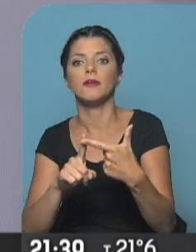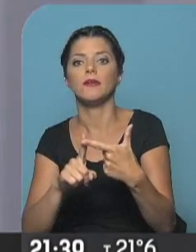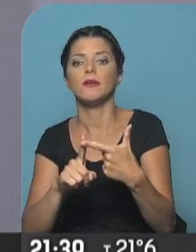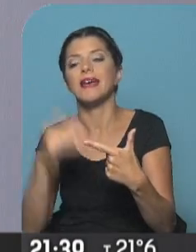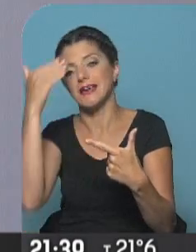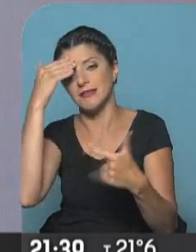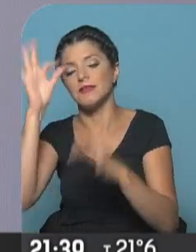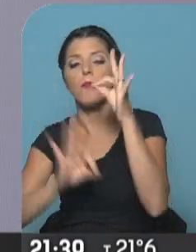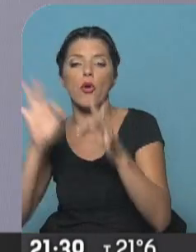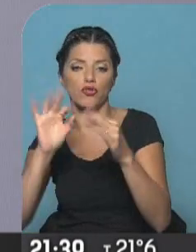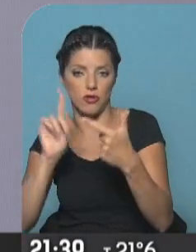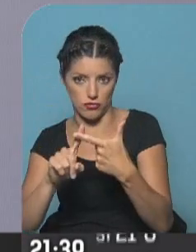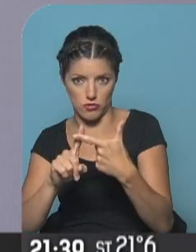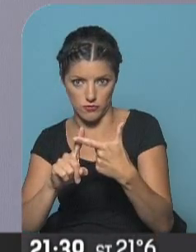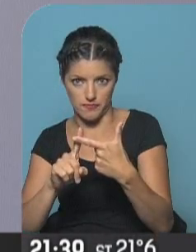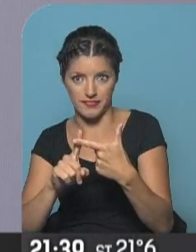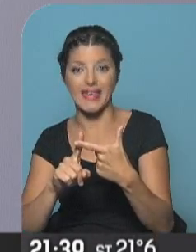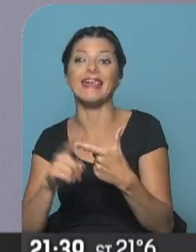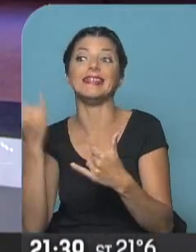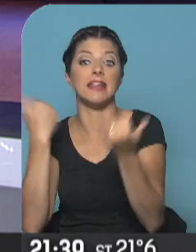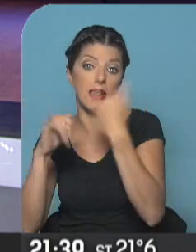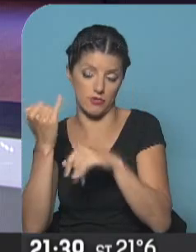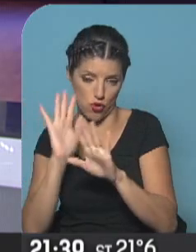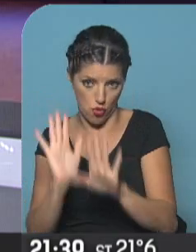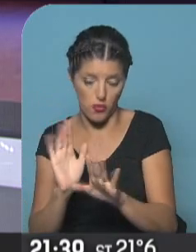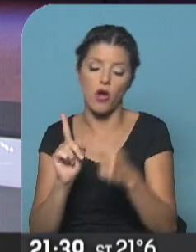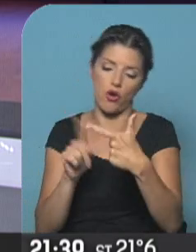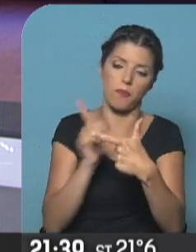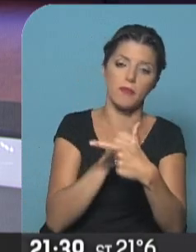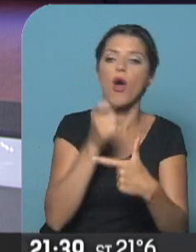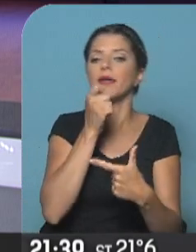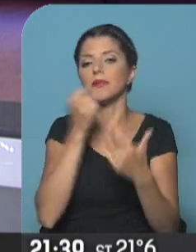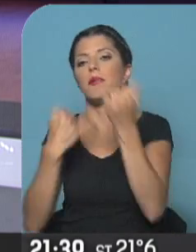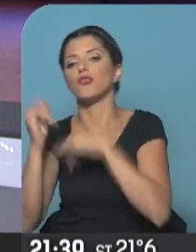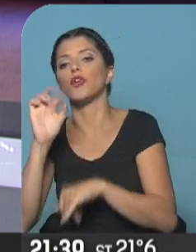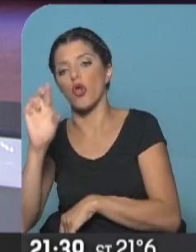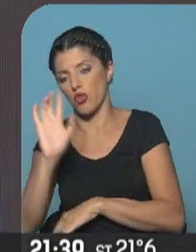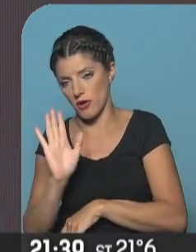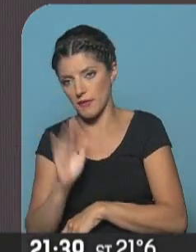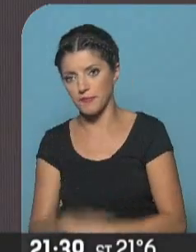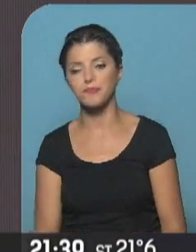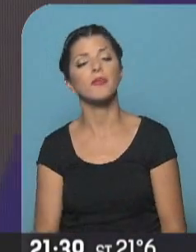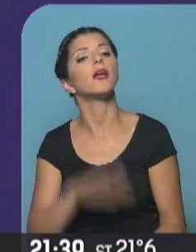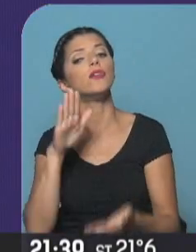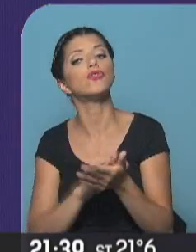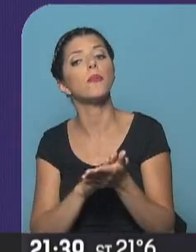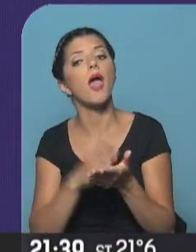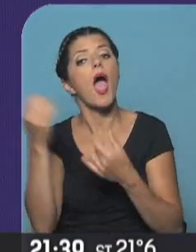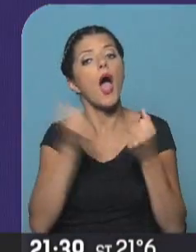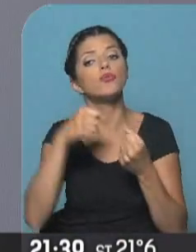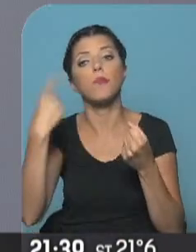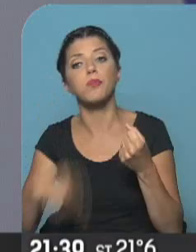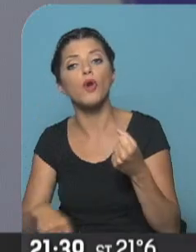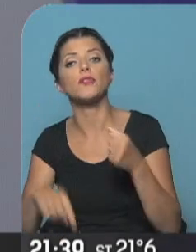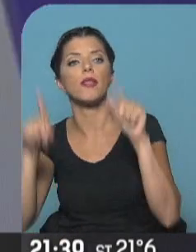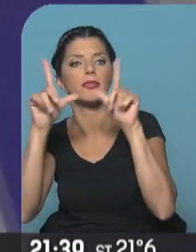del 15% los intereses, claramente, y lo mismo plazos fijos en dólares. Bien, ¿y qué pasa con el tema de los autos y los productos electrónicos?